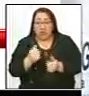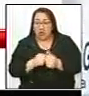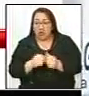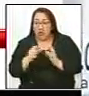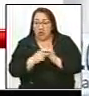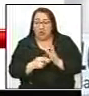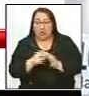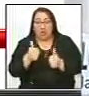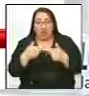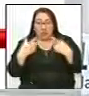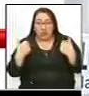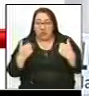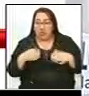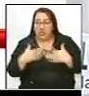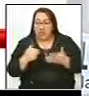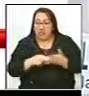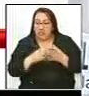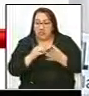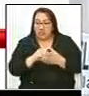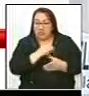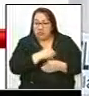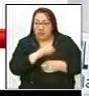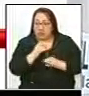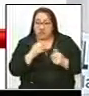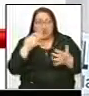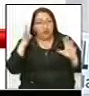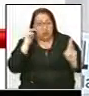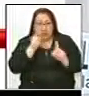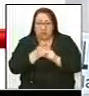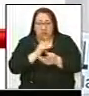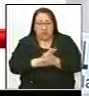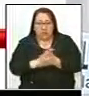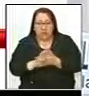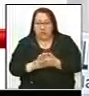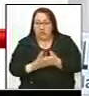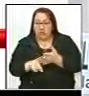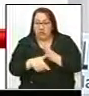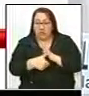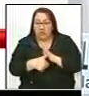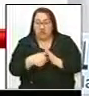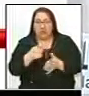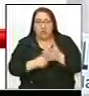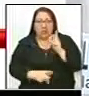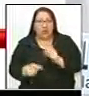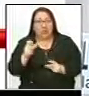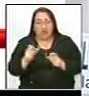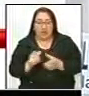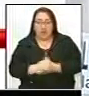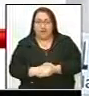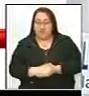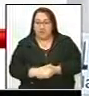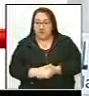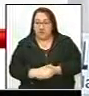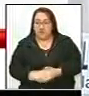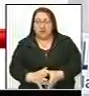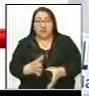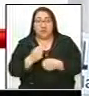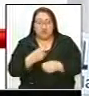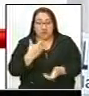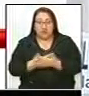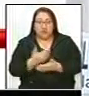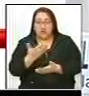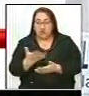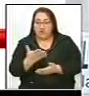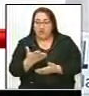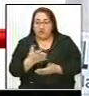Amazonas seguramente. Lo que quiero es que del Ministerio de Economía no haya una objeción luego de que la agencia reciba nuestras propuestas y